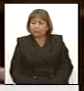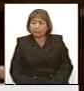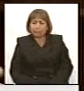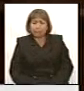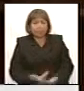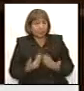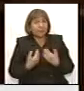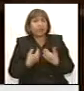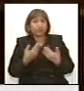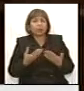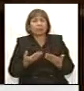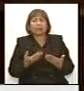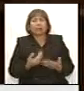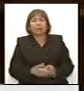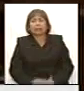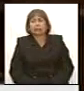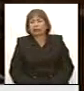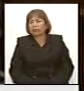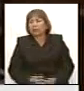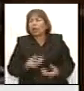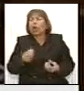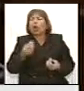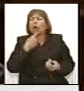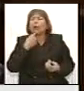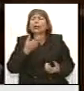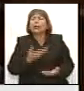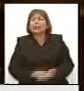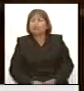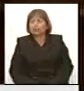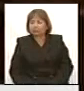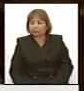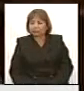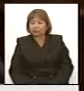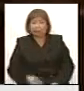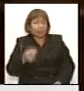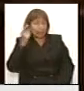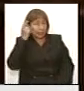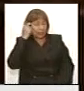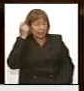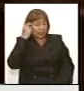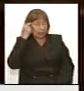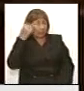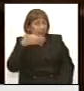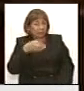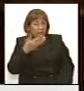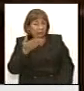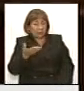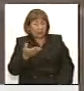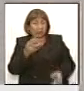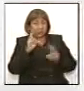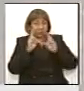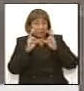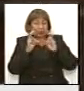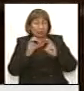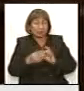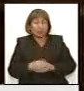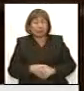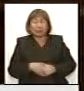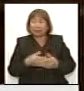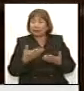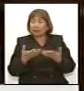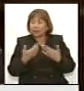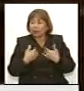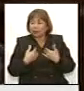Tenemos que superar eso. ¿Y cómo se supera eso? Pensando precisamente en esos temas. Tenemos